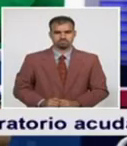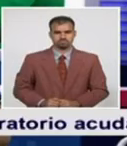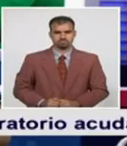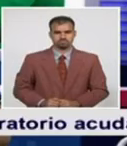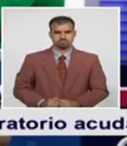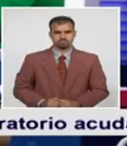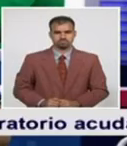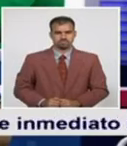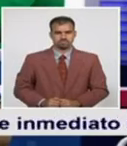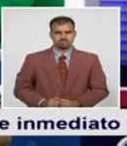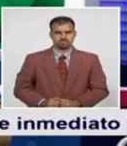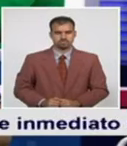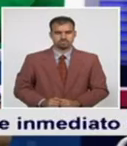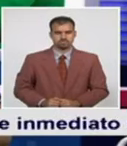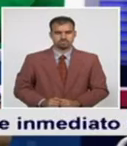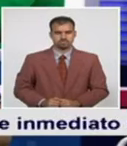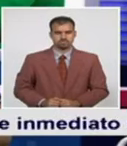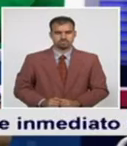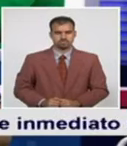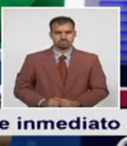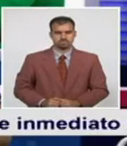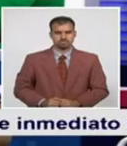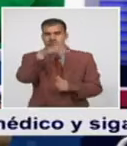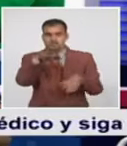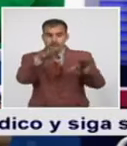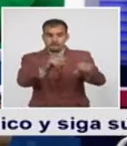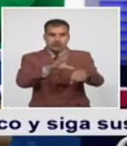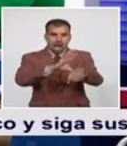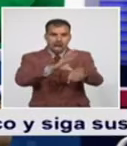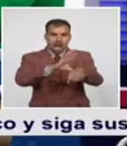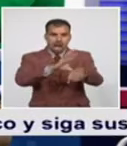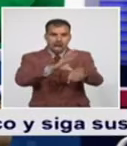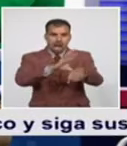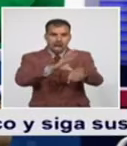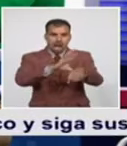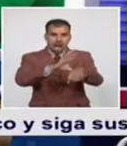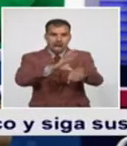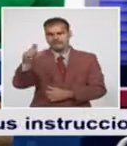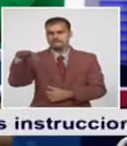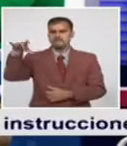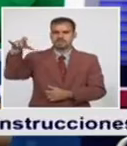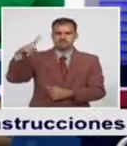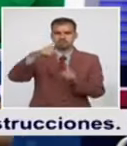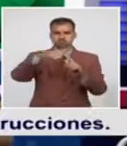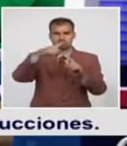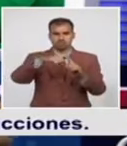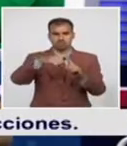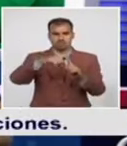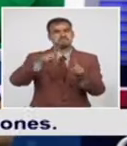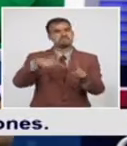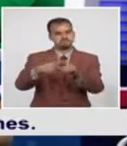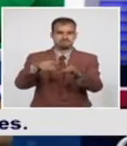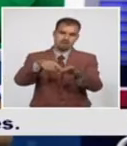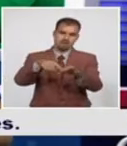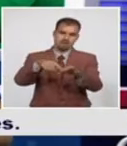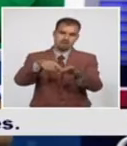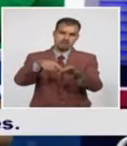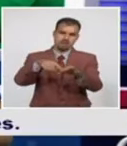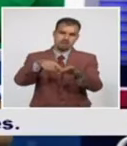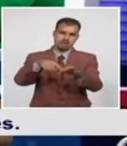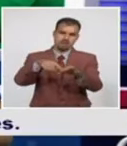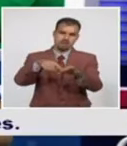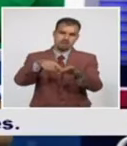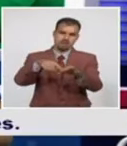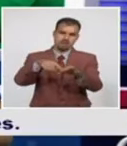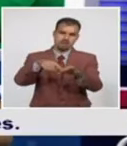casos en edades pediátricas Villa Clara, Pinar del Río, Las Tunas y el municipio especial Isla de la Juventud, que